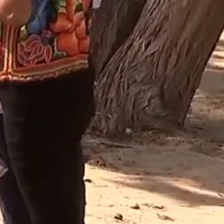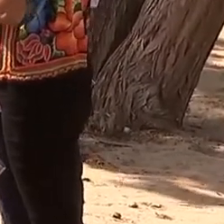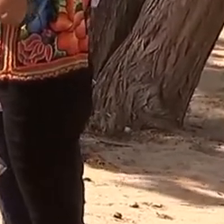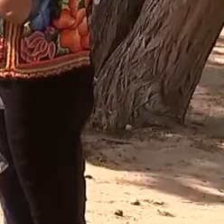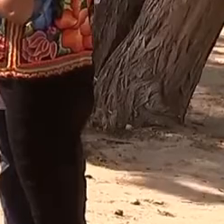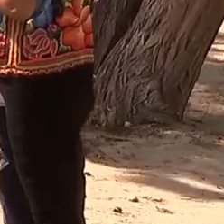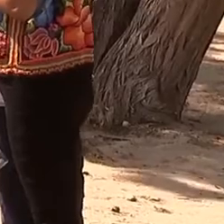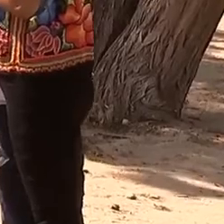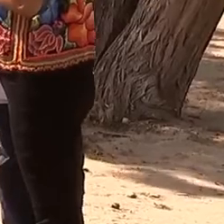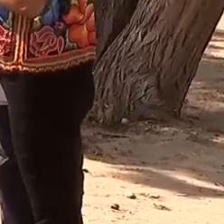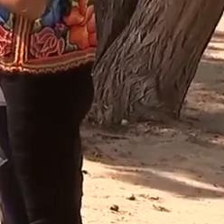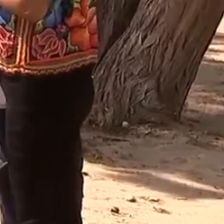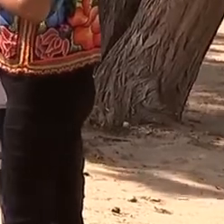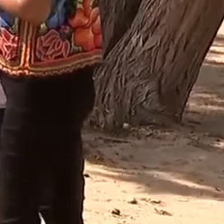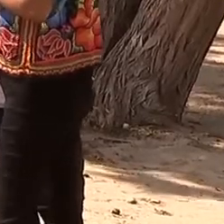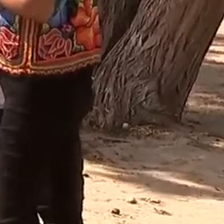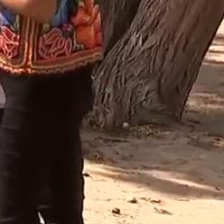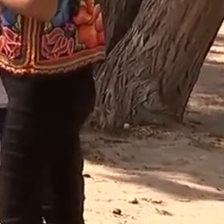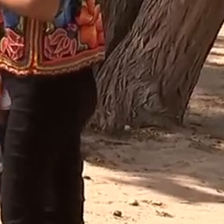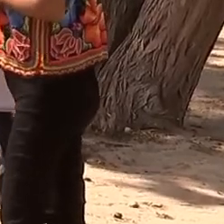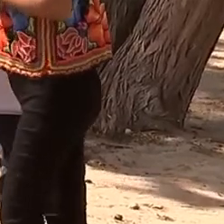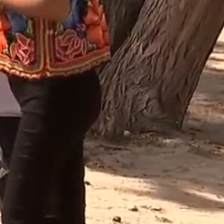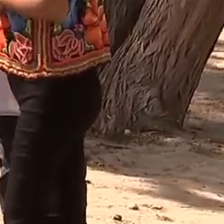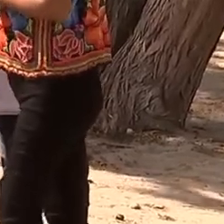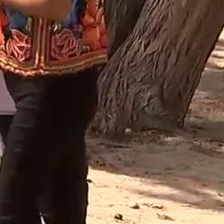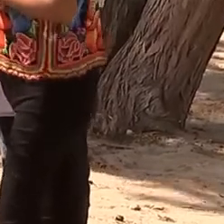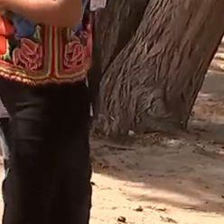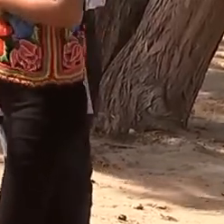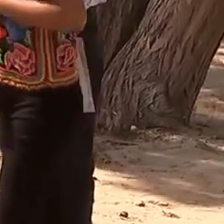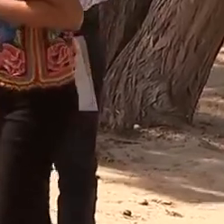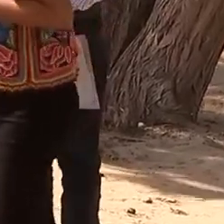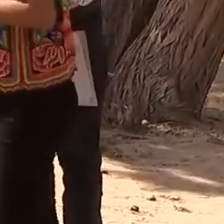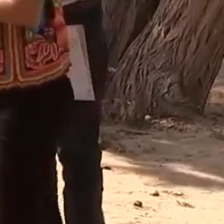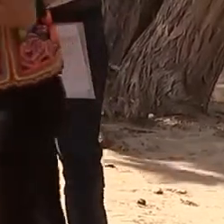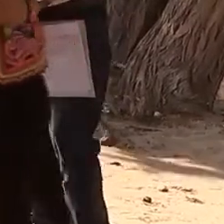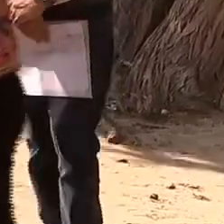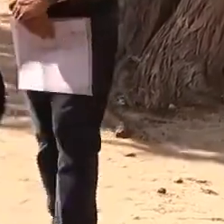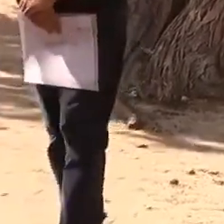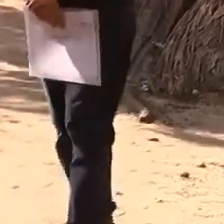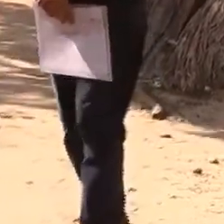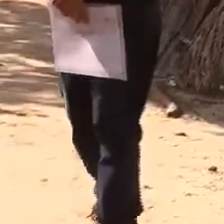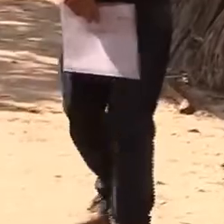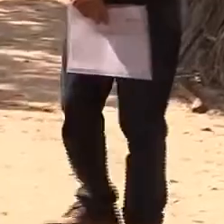tener a nuestro pueblo, los corazones. Y adelante.